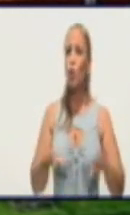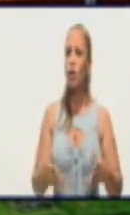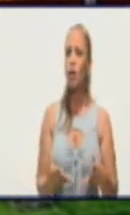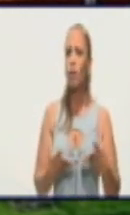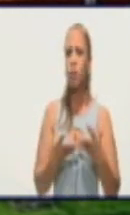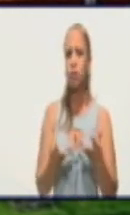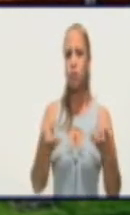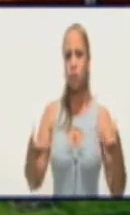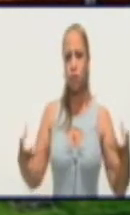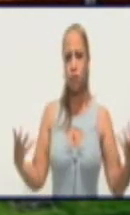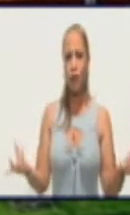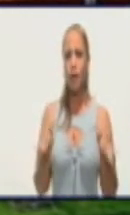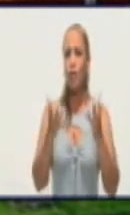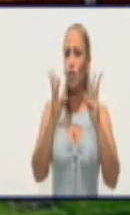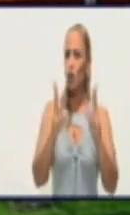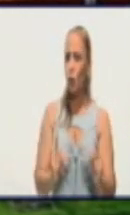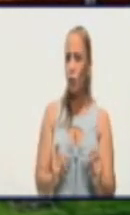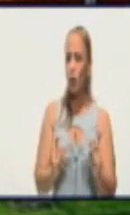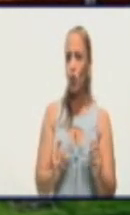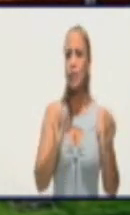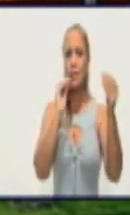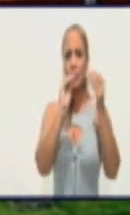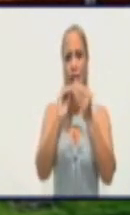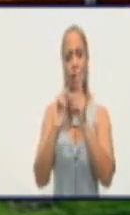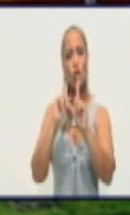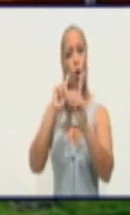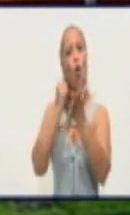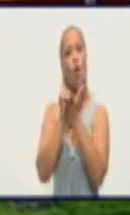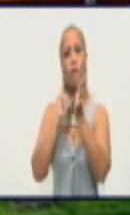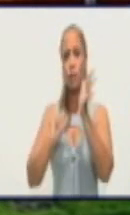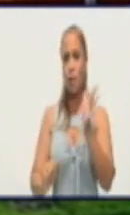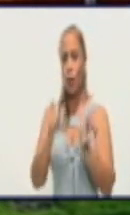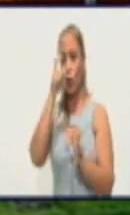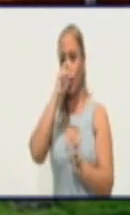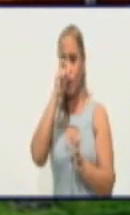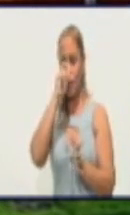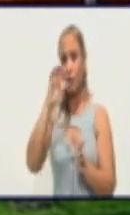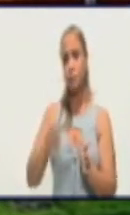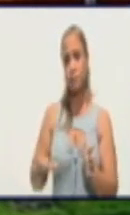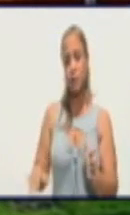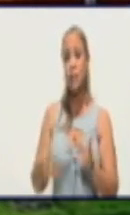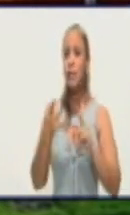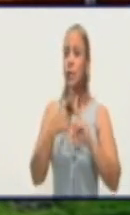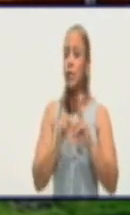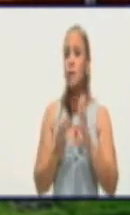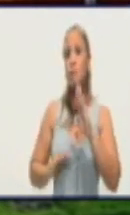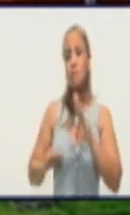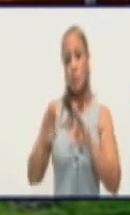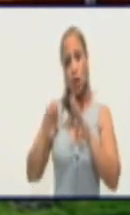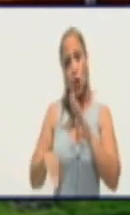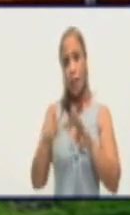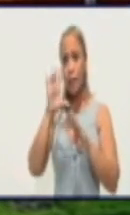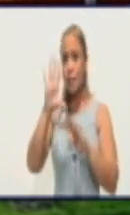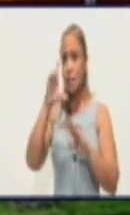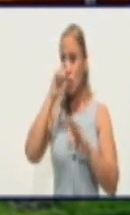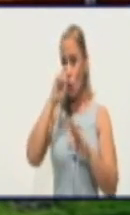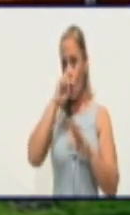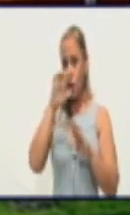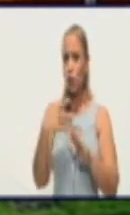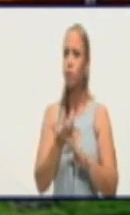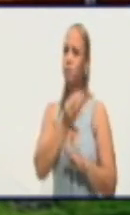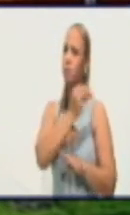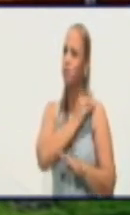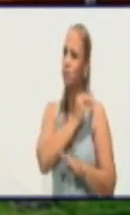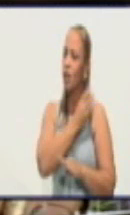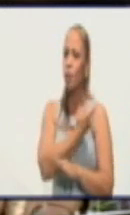incrementando el número de casos confirmados en edades pediátricas y, sobre todo, en menores de 5 años. El llamado a la población, nuevamente, lo